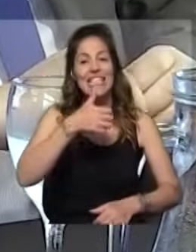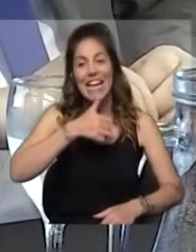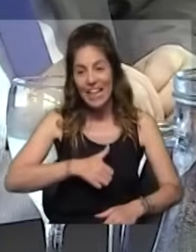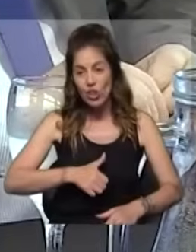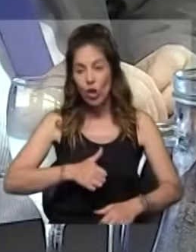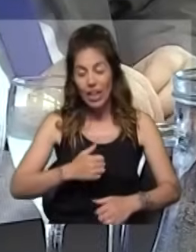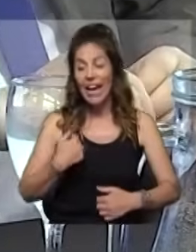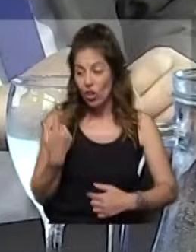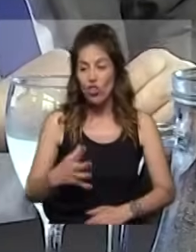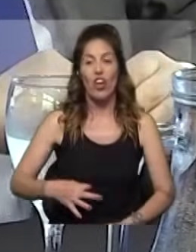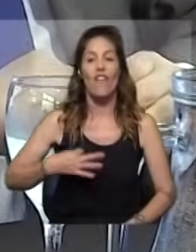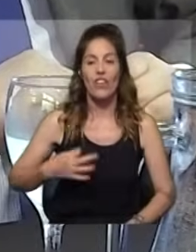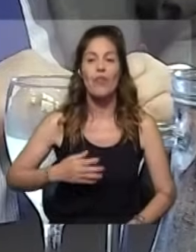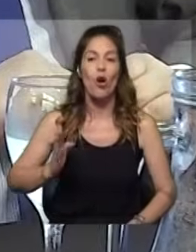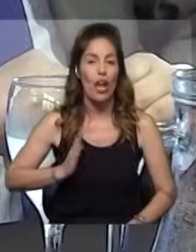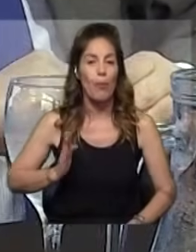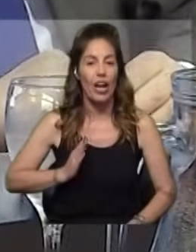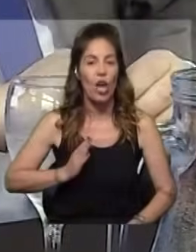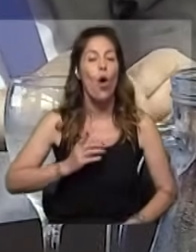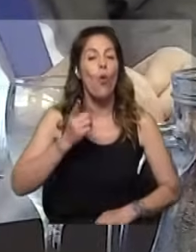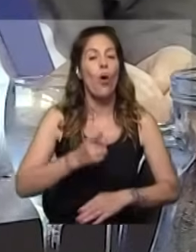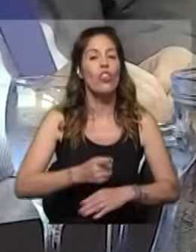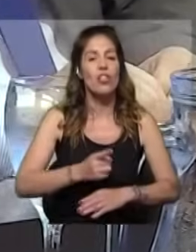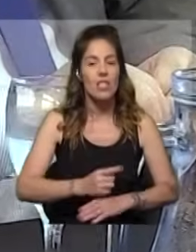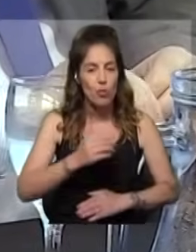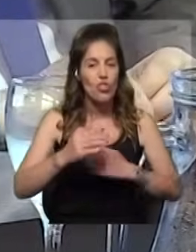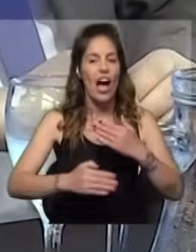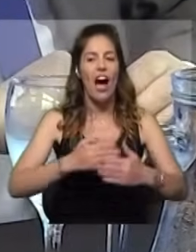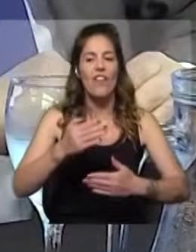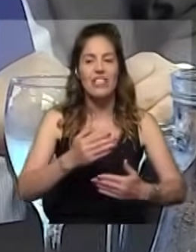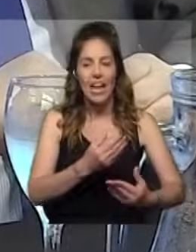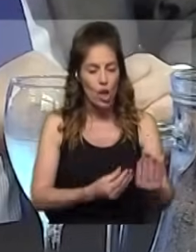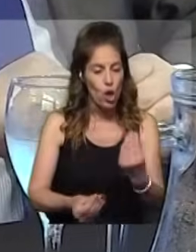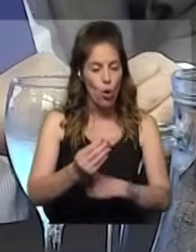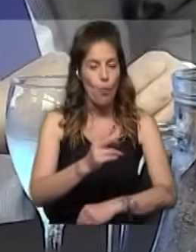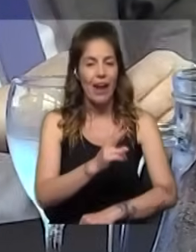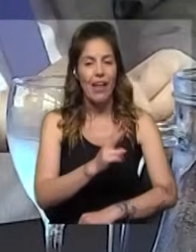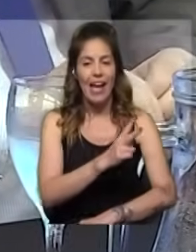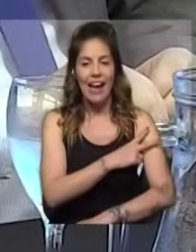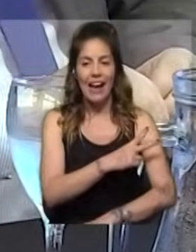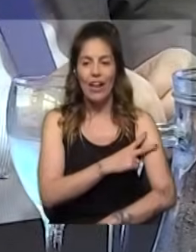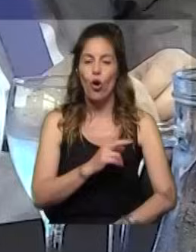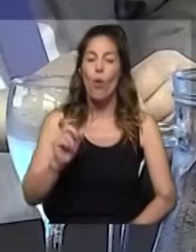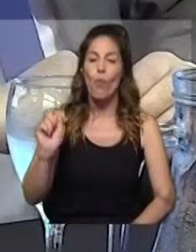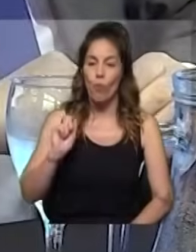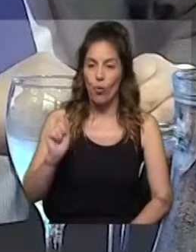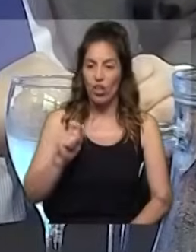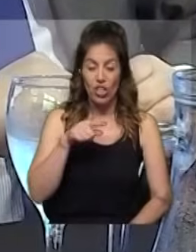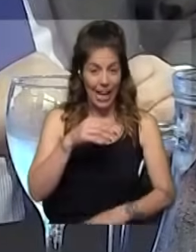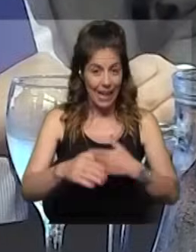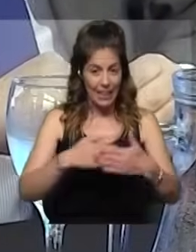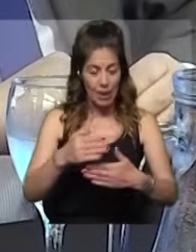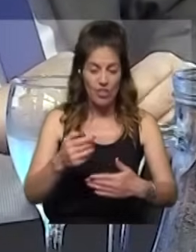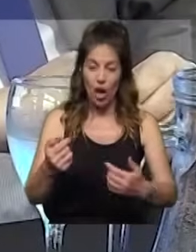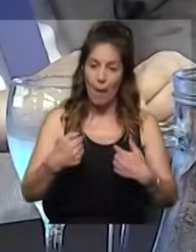transitar a las mujeres cuando decidimos dar un paso adelante y ocupar cargos públicos en este proceso se me ha